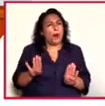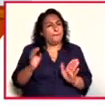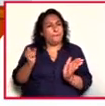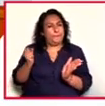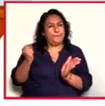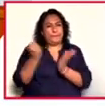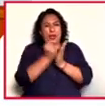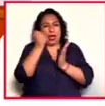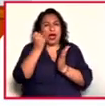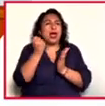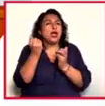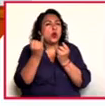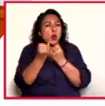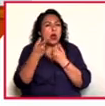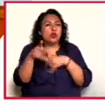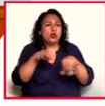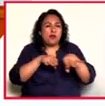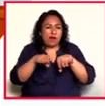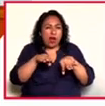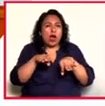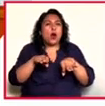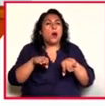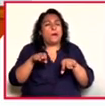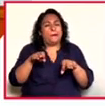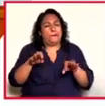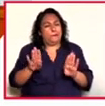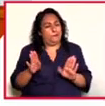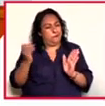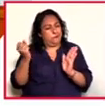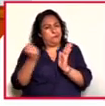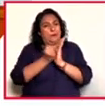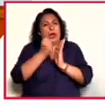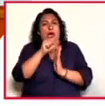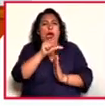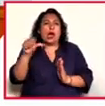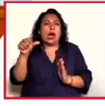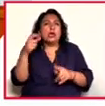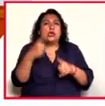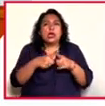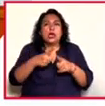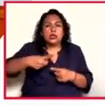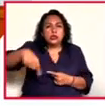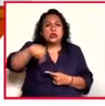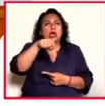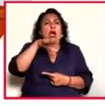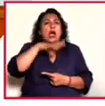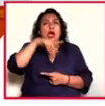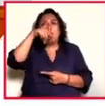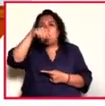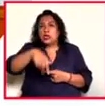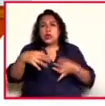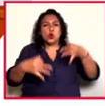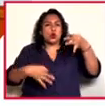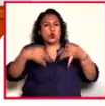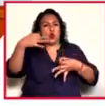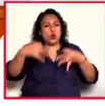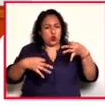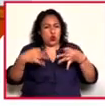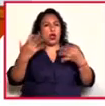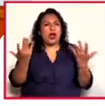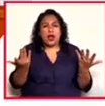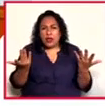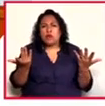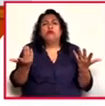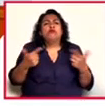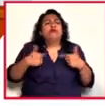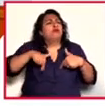caracterizando también estos trabajos y el sello que nos caracterizan también a quienes estamos aquí en este jurado. ¿Qué es lo que vamos a hacer?